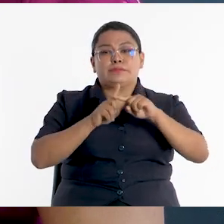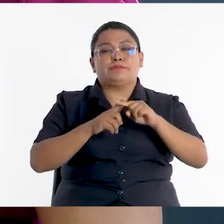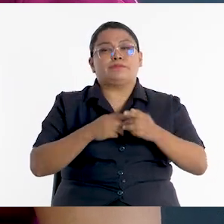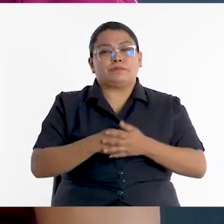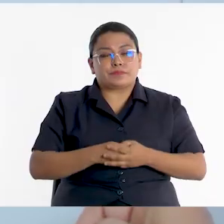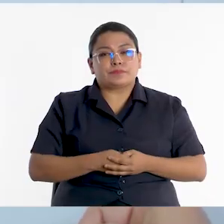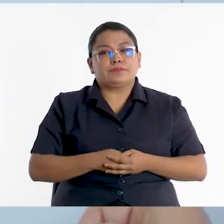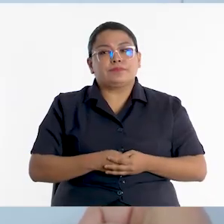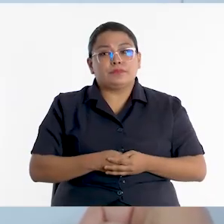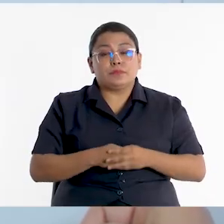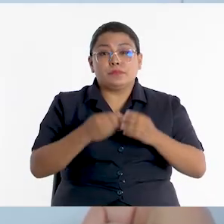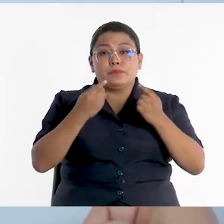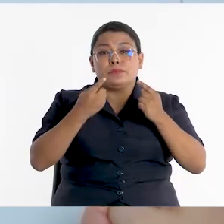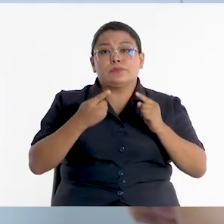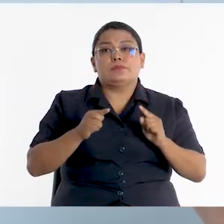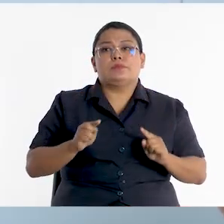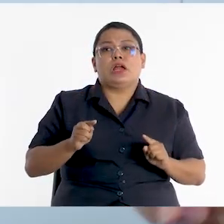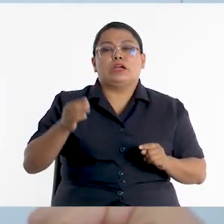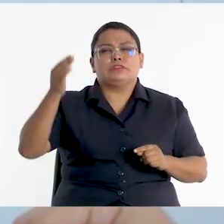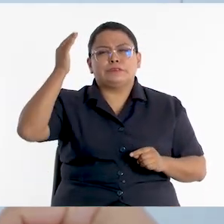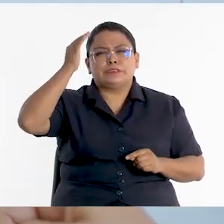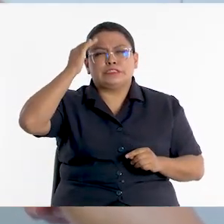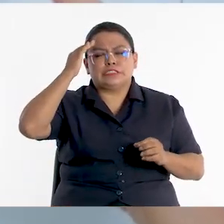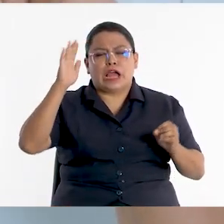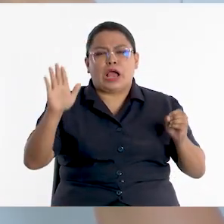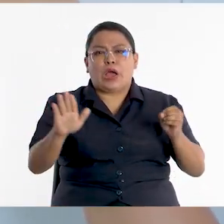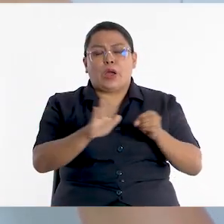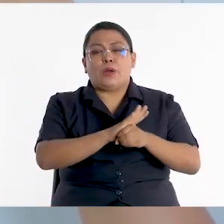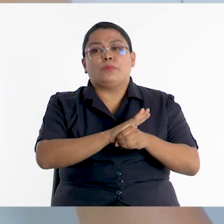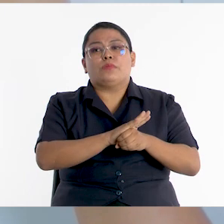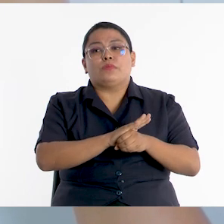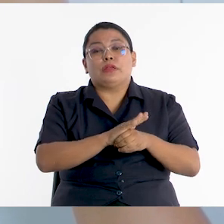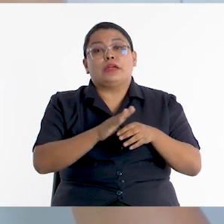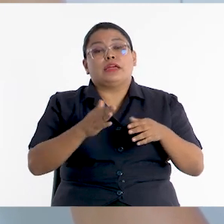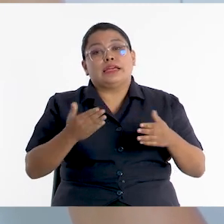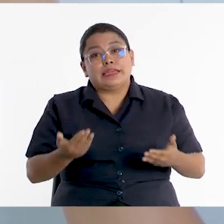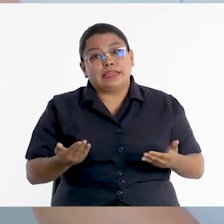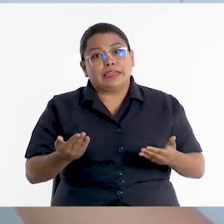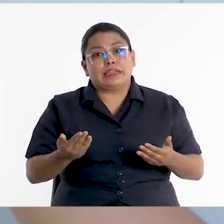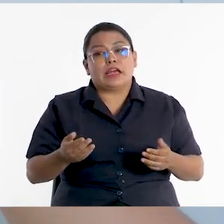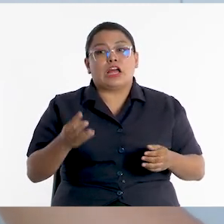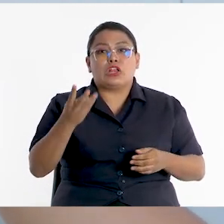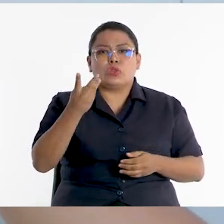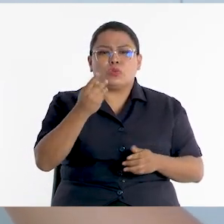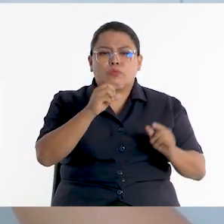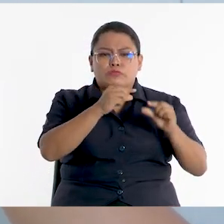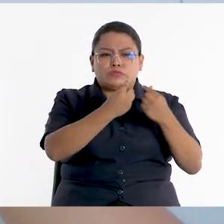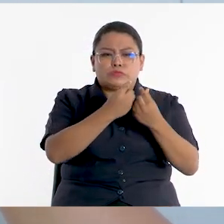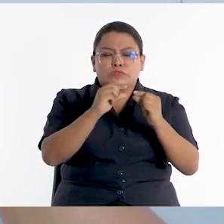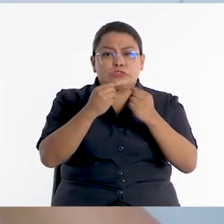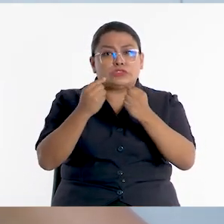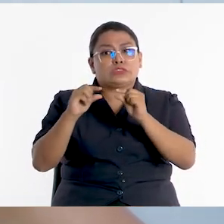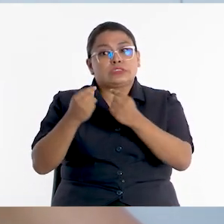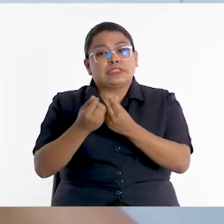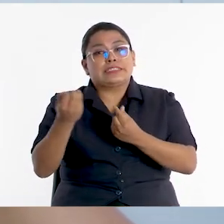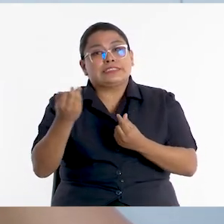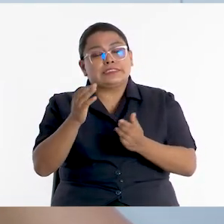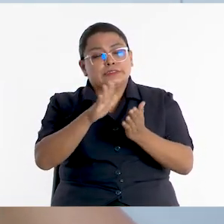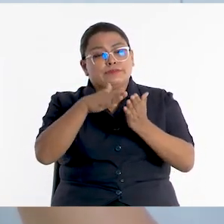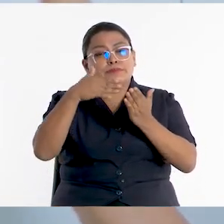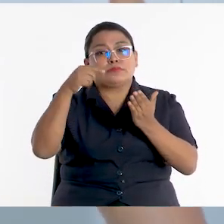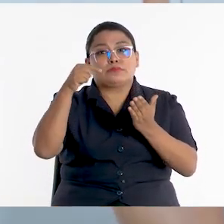una multiplicación. Pero si conozco el total y la cantidad en cada